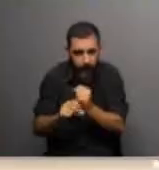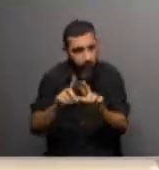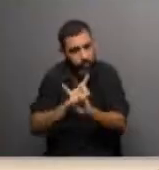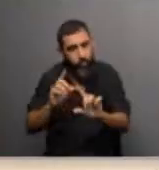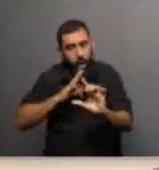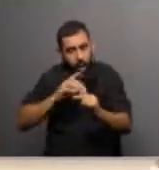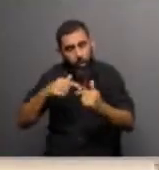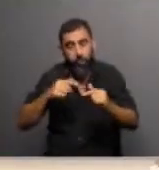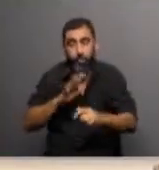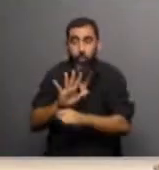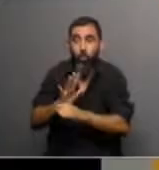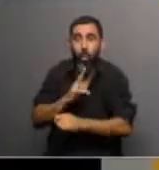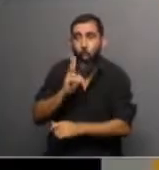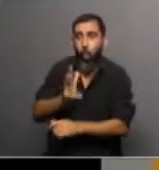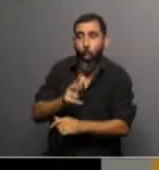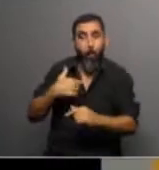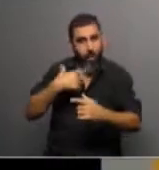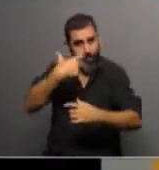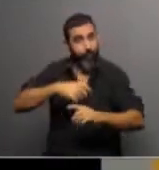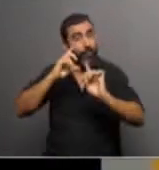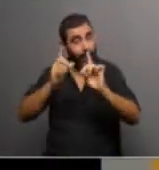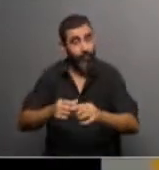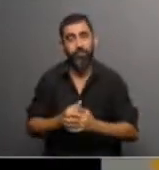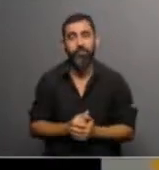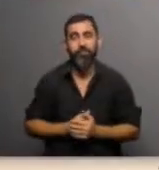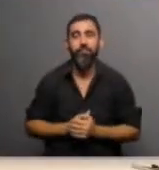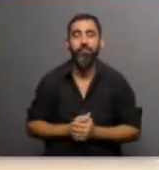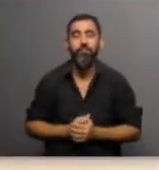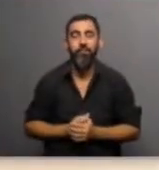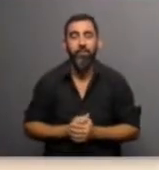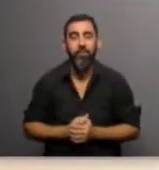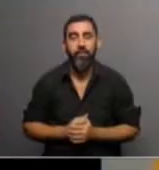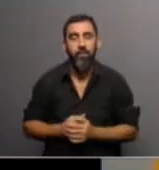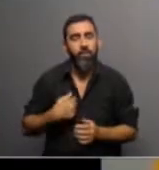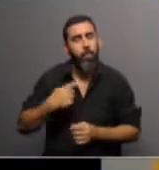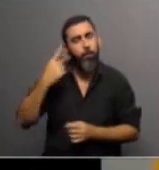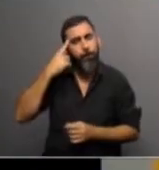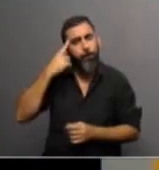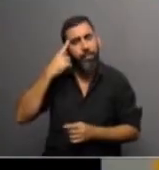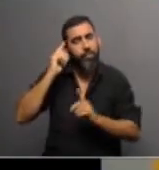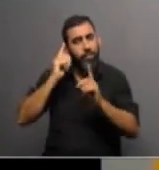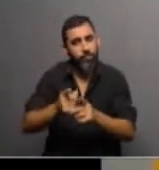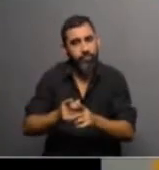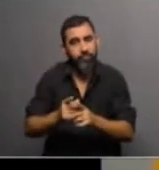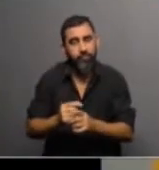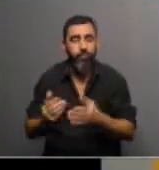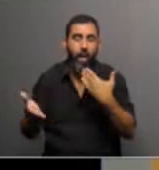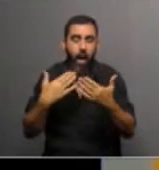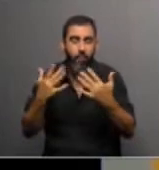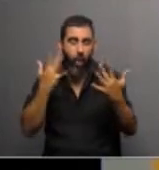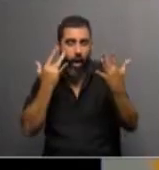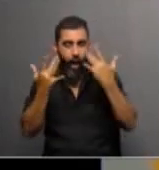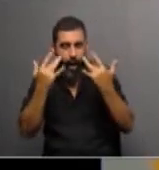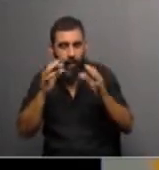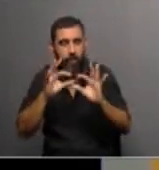Exacto, los hace casi humanos, ¿no? Está muy bien, está muy bien. No, ¿sabés qué estaba pensando? ¿Qué otra? O sea, ahora hablamos de arte, o en